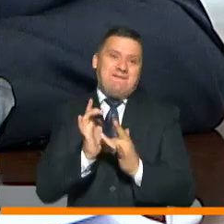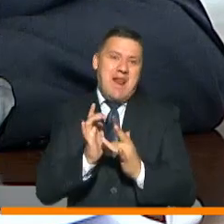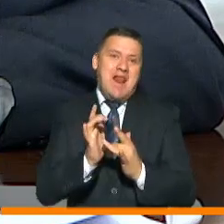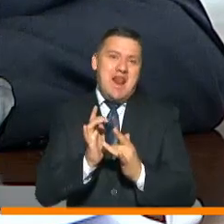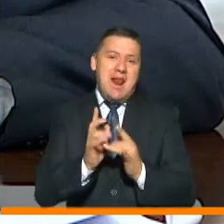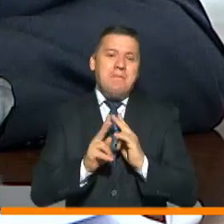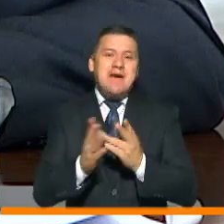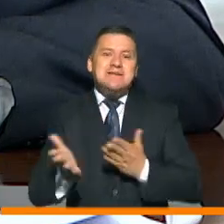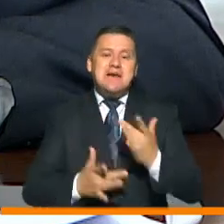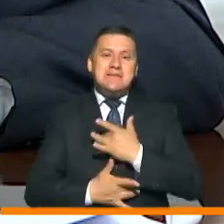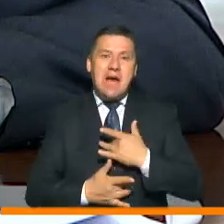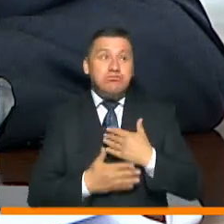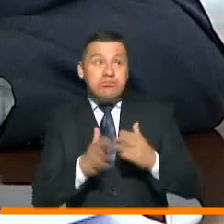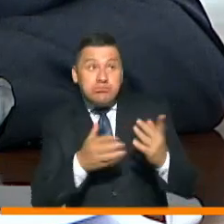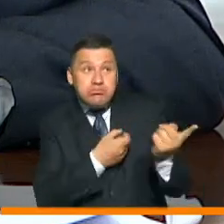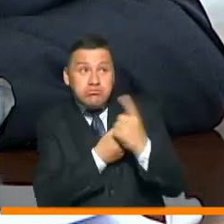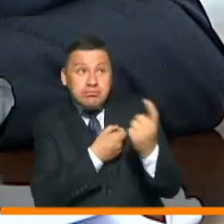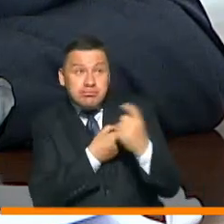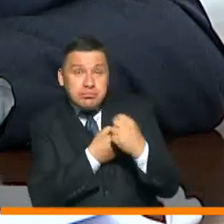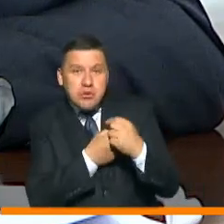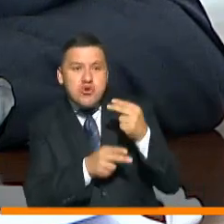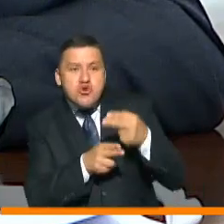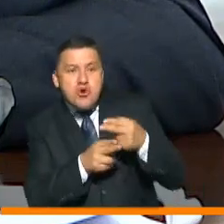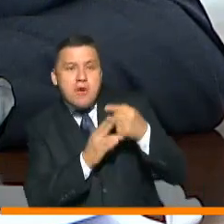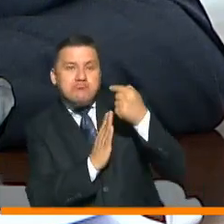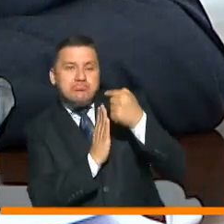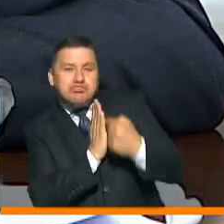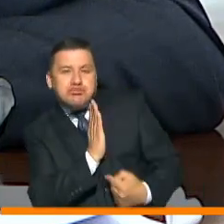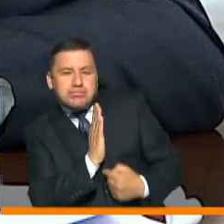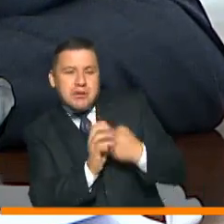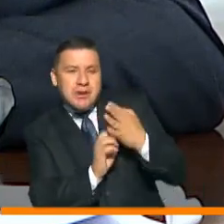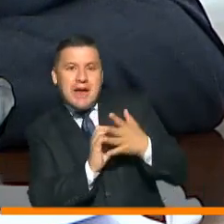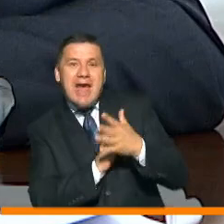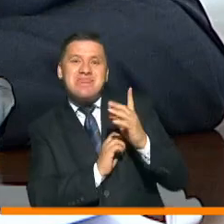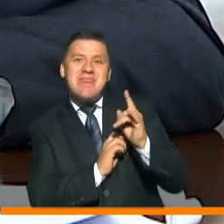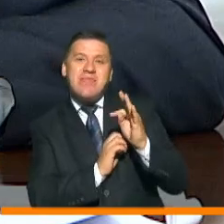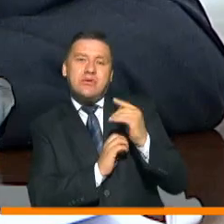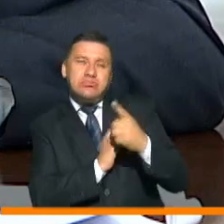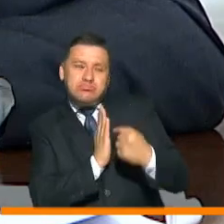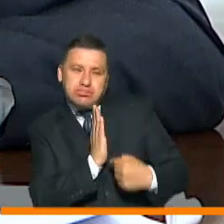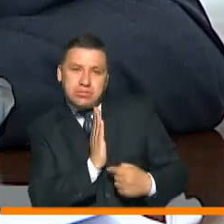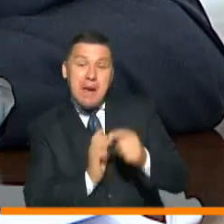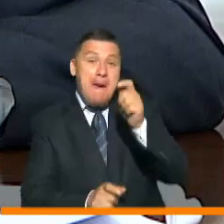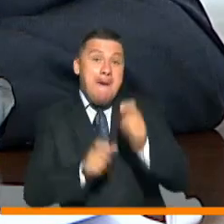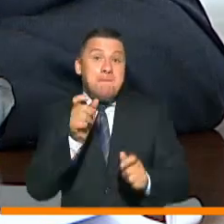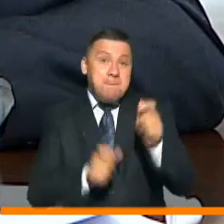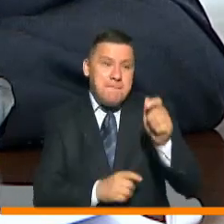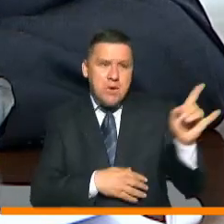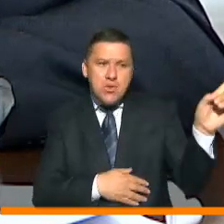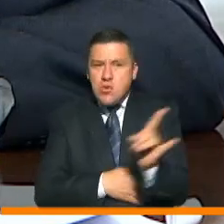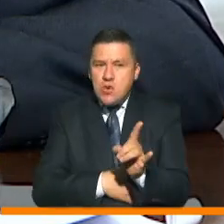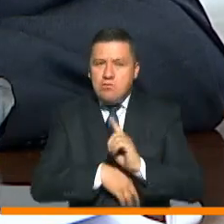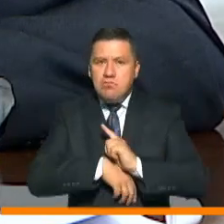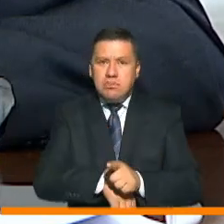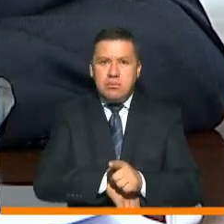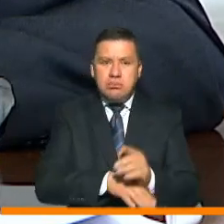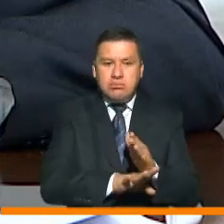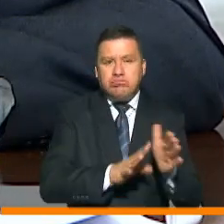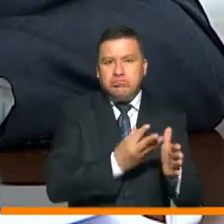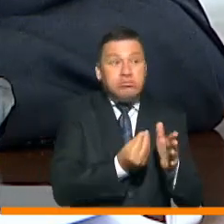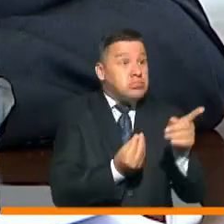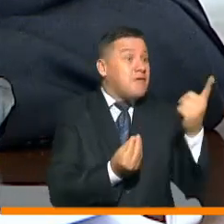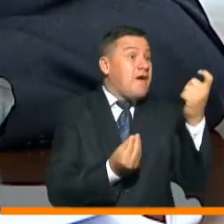diferentes prestadores de servicios de salud para que consignen todo su talento humano. Y esas personas serán cargadas automáticamente en la etapa